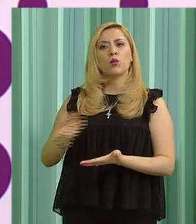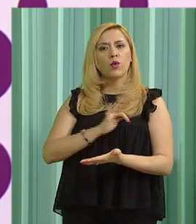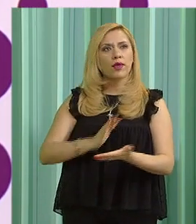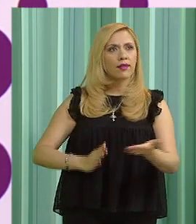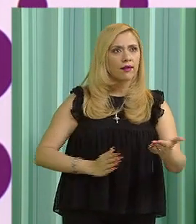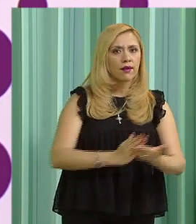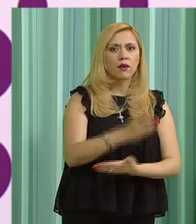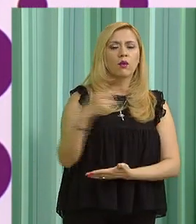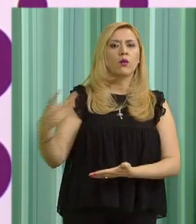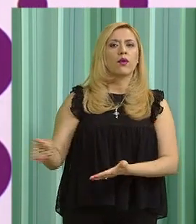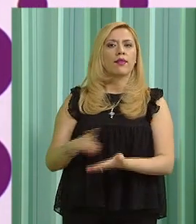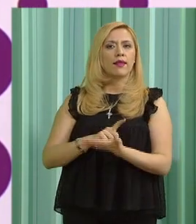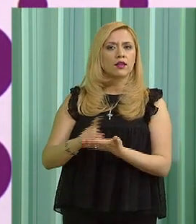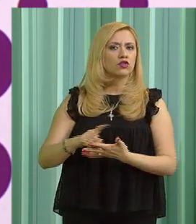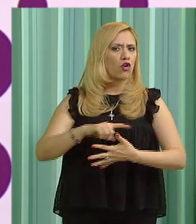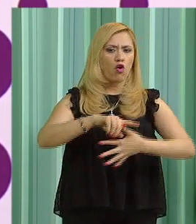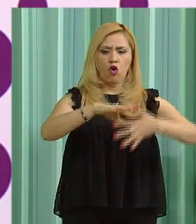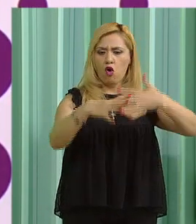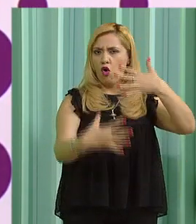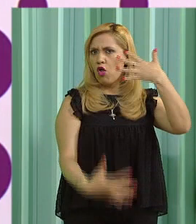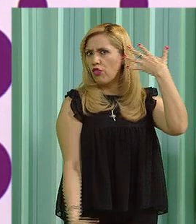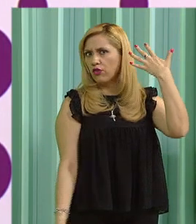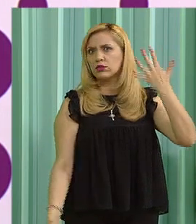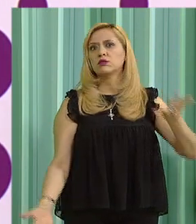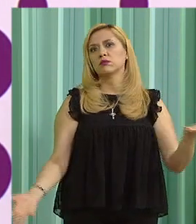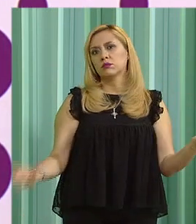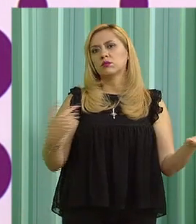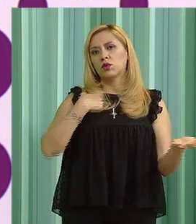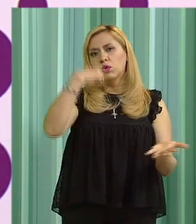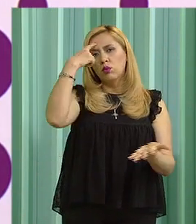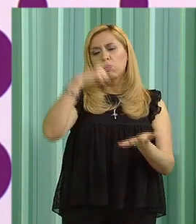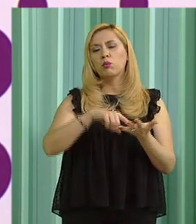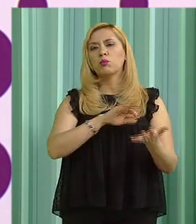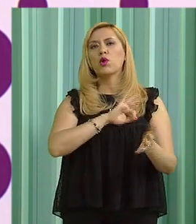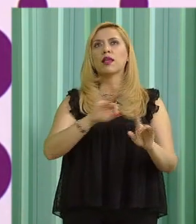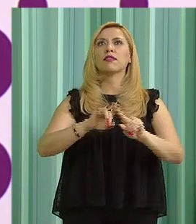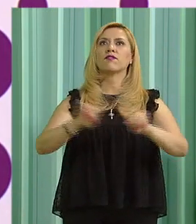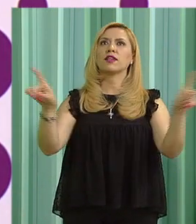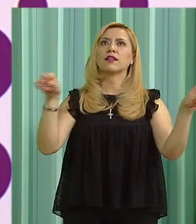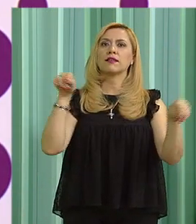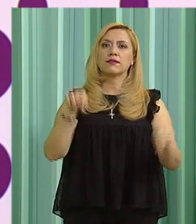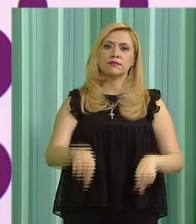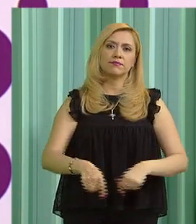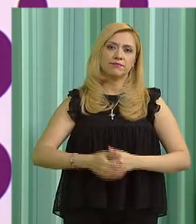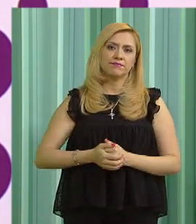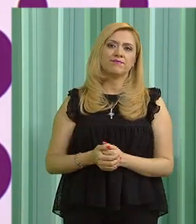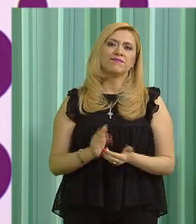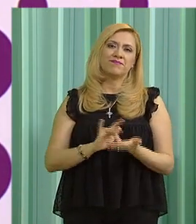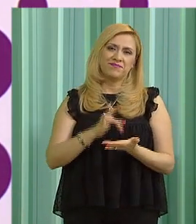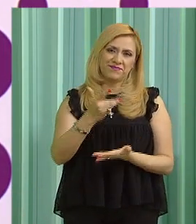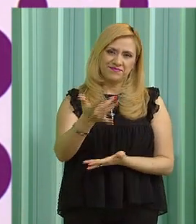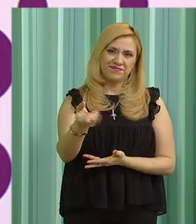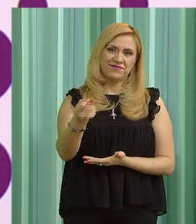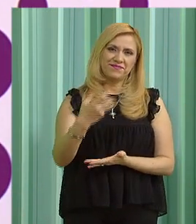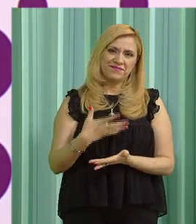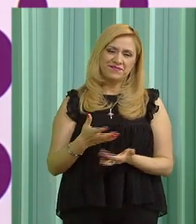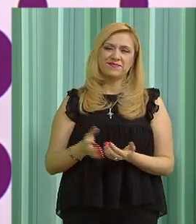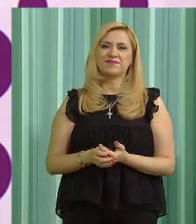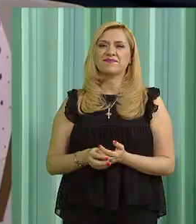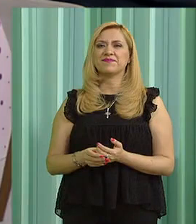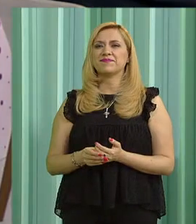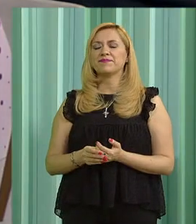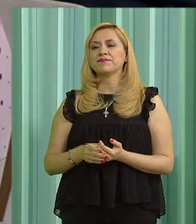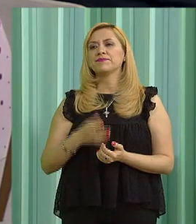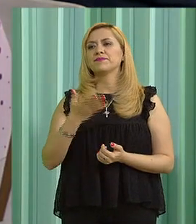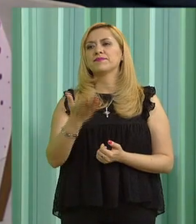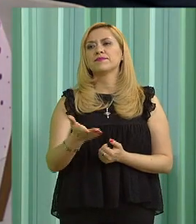derechos, yo creo fervientemente que puede generar una sociedad diferente. Qué bueno, gracias por compartirnos tu punto, Ariel. En el